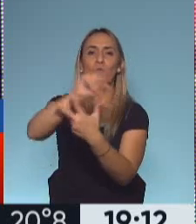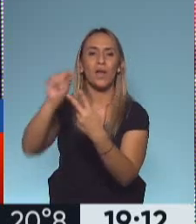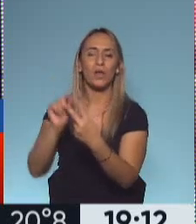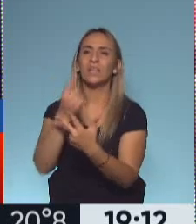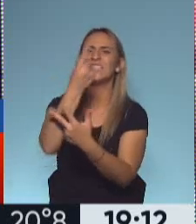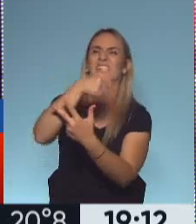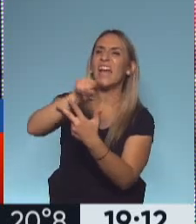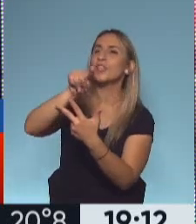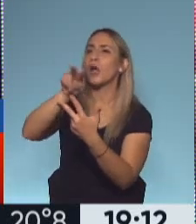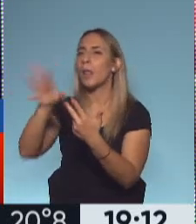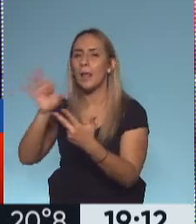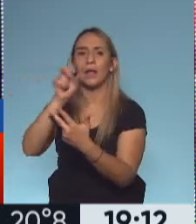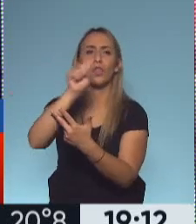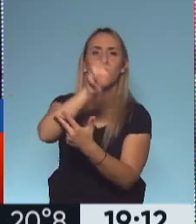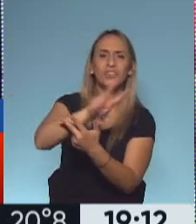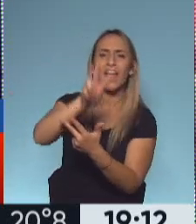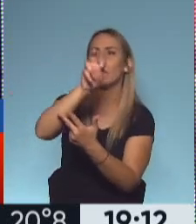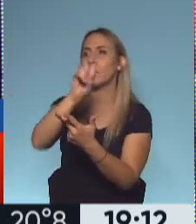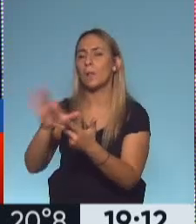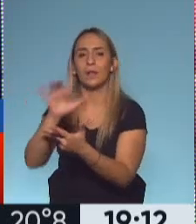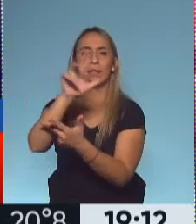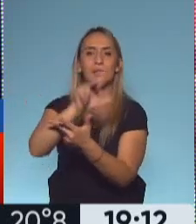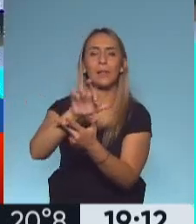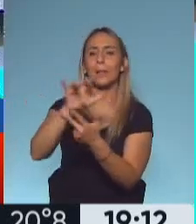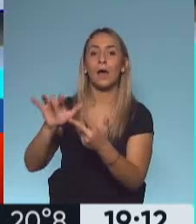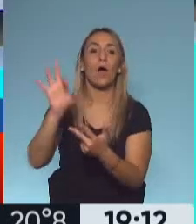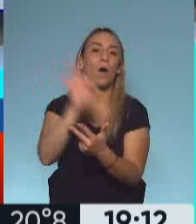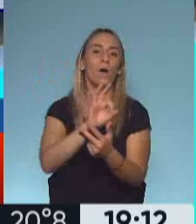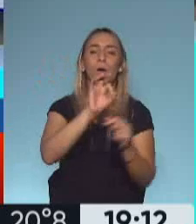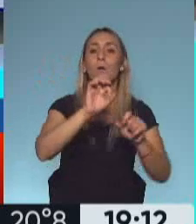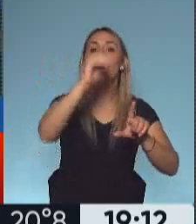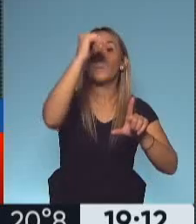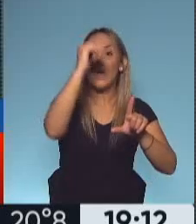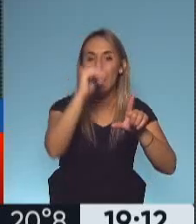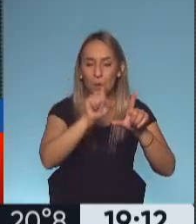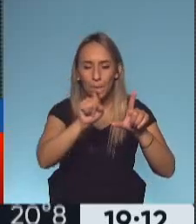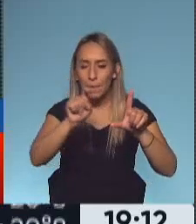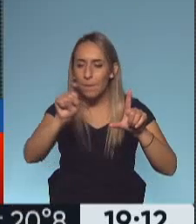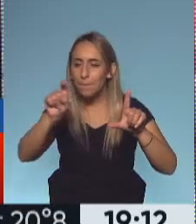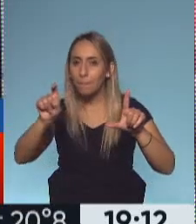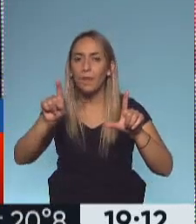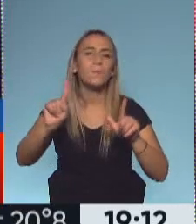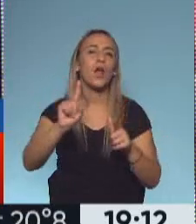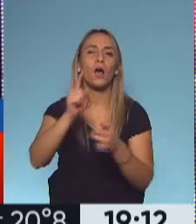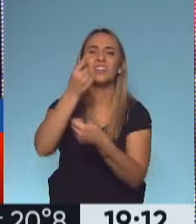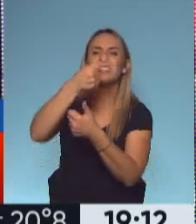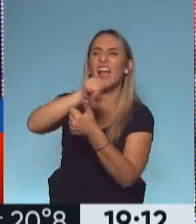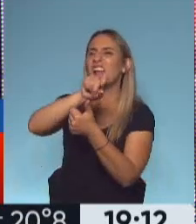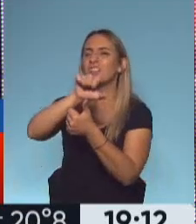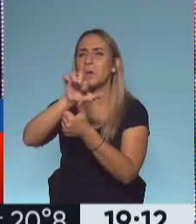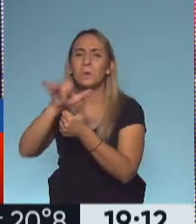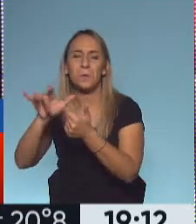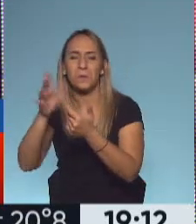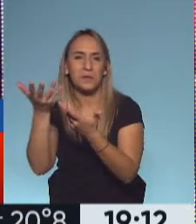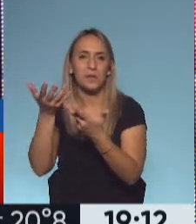mucho más bajos. Cuando había una meseta, digamos, exactamente, significativamente más baja de aquel pico. Siempre tuvimos en general tuvimos más de un centenar, pero